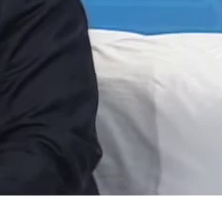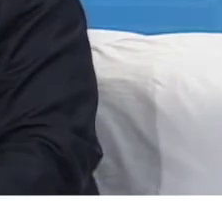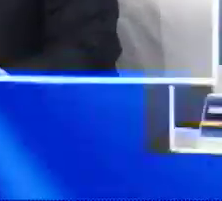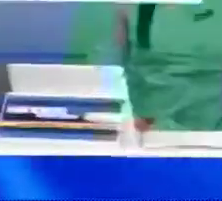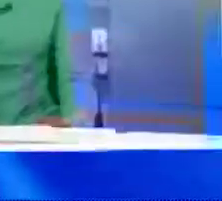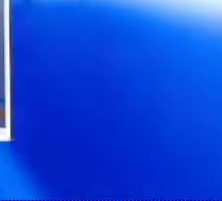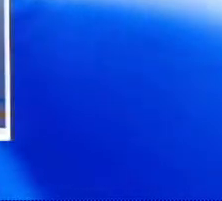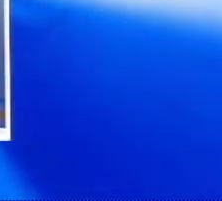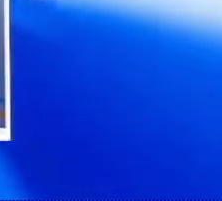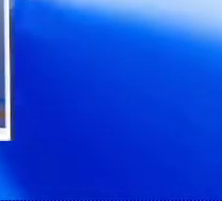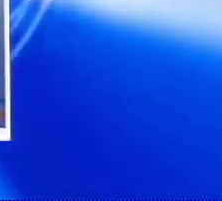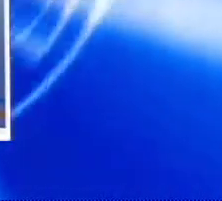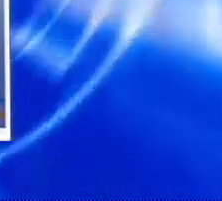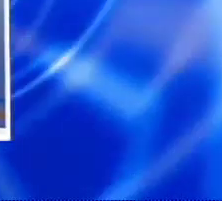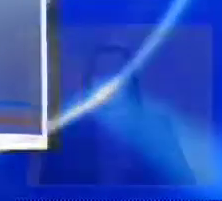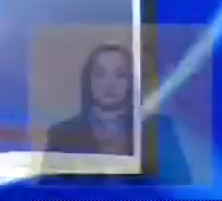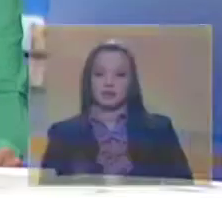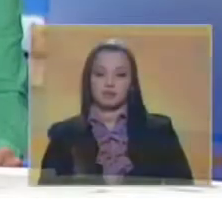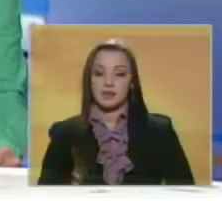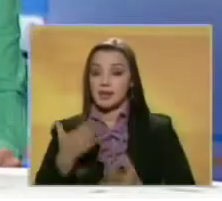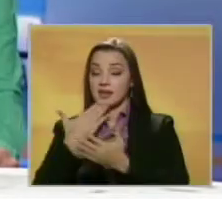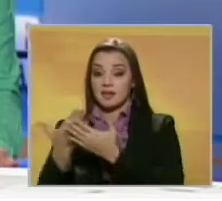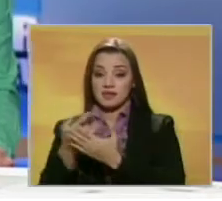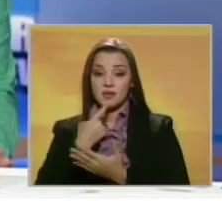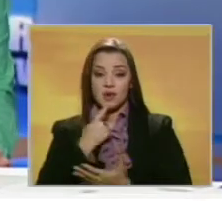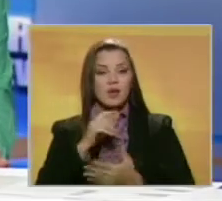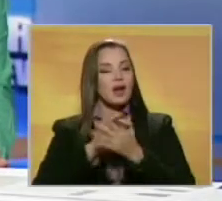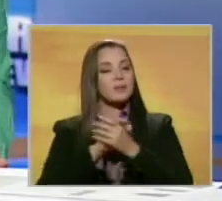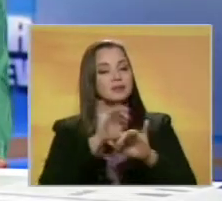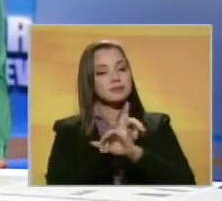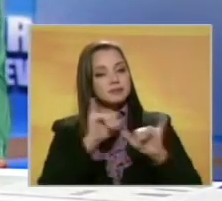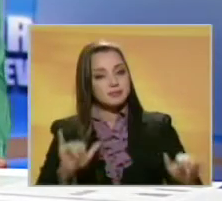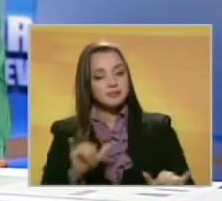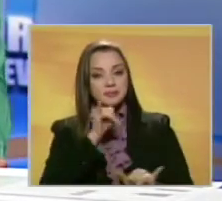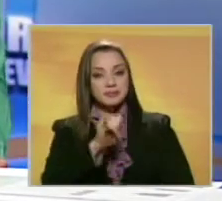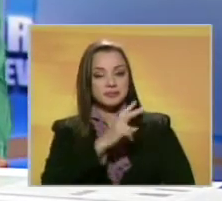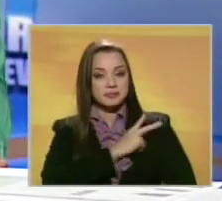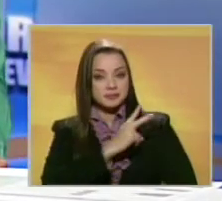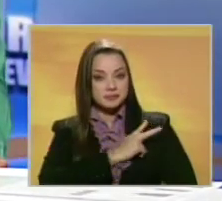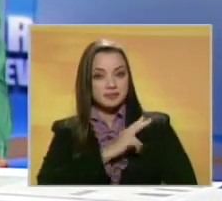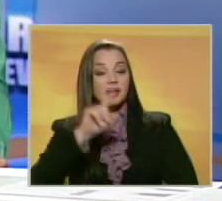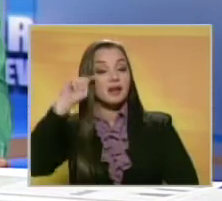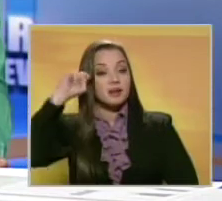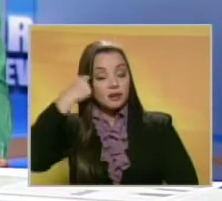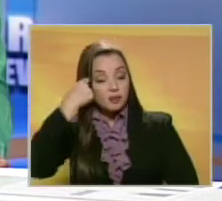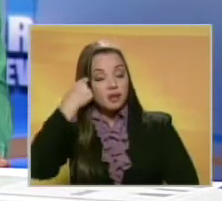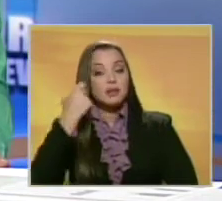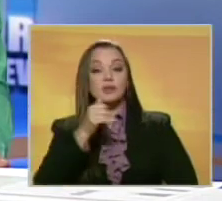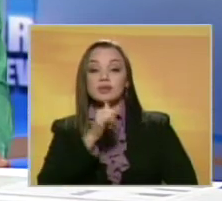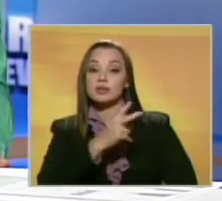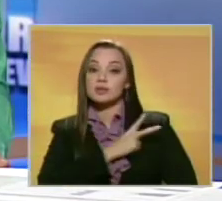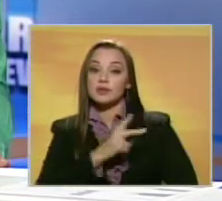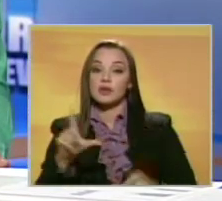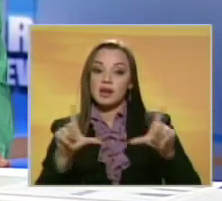Lirio. Hasta mañana. Gracias, Eduardo. Amigos, hasta aquí la presente emisión de su noticiero Venevisión.